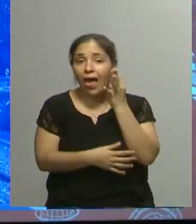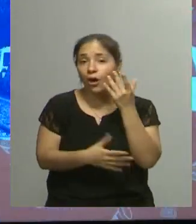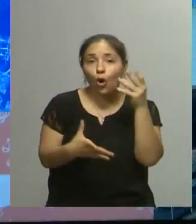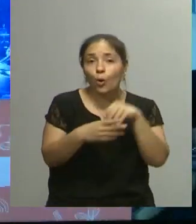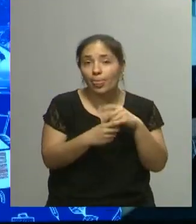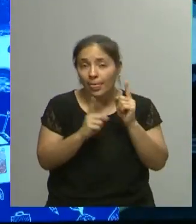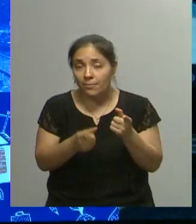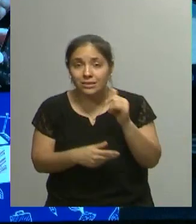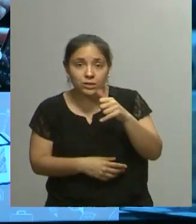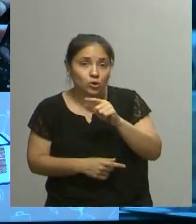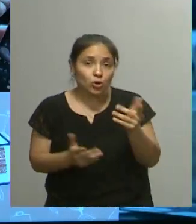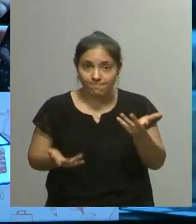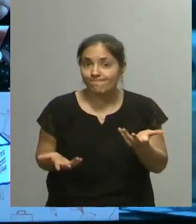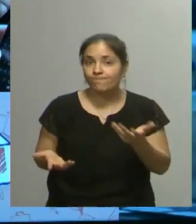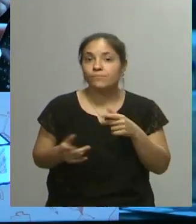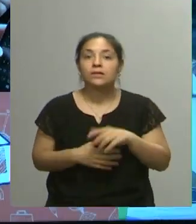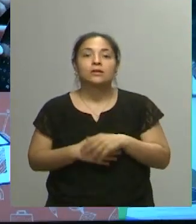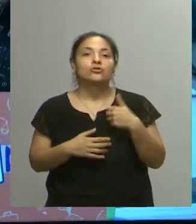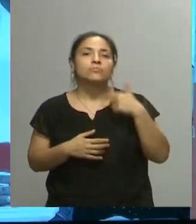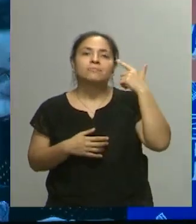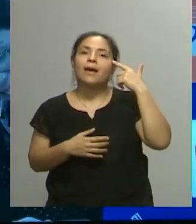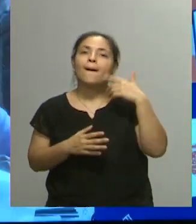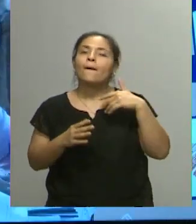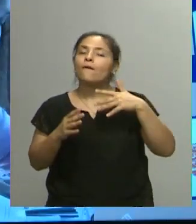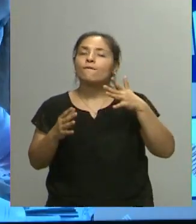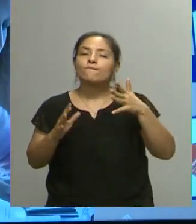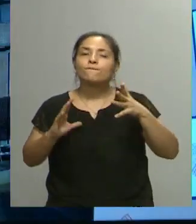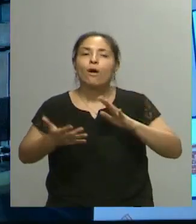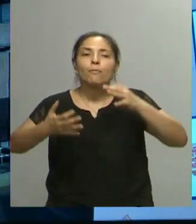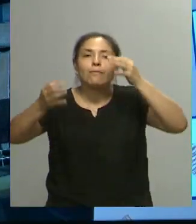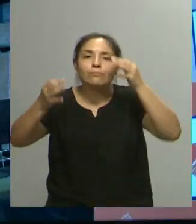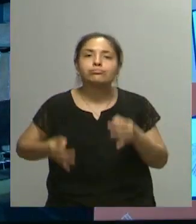la forma más quizás correcta o también